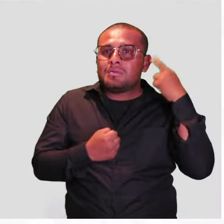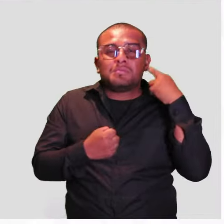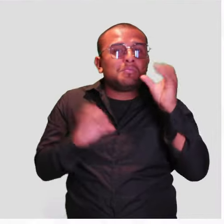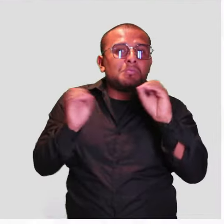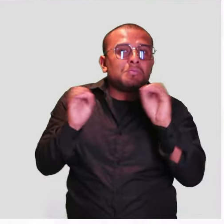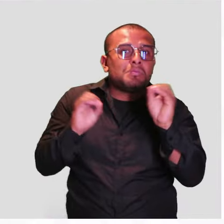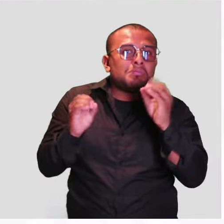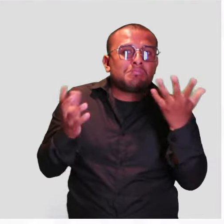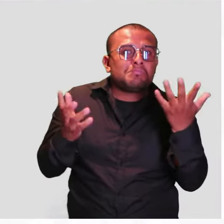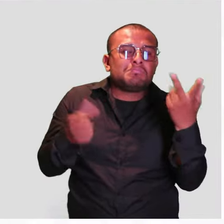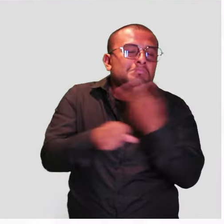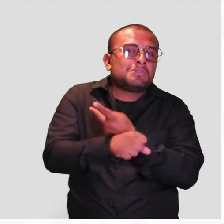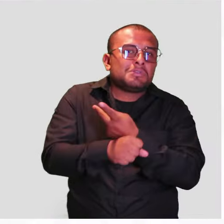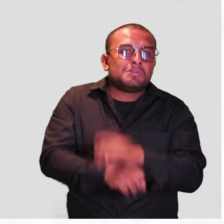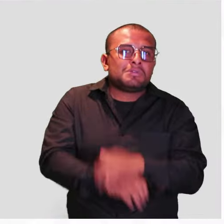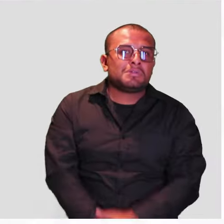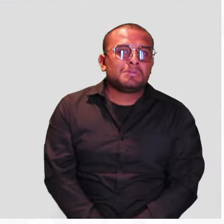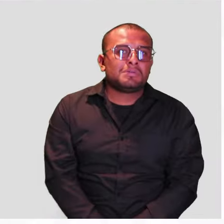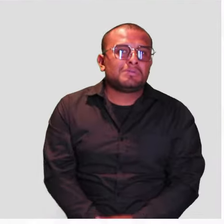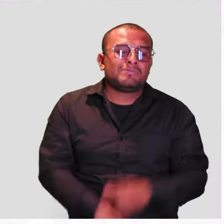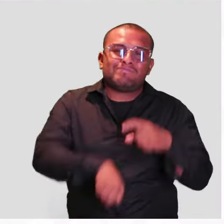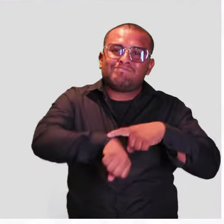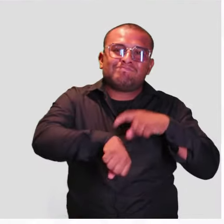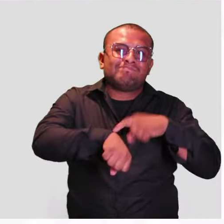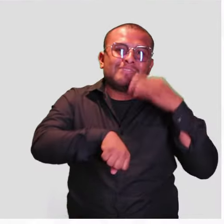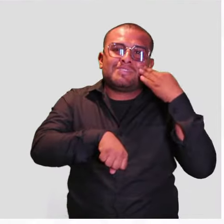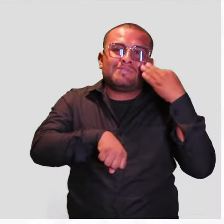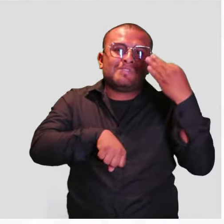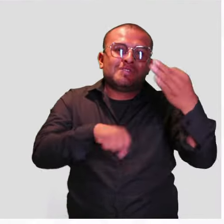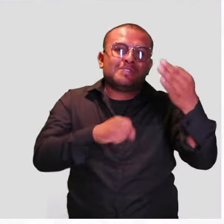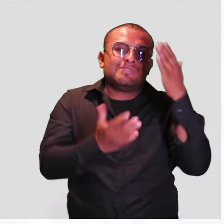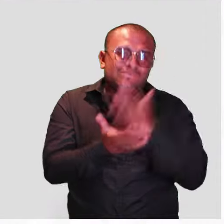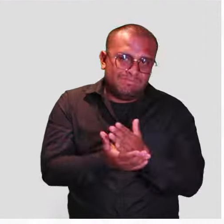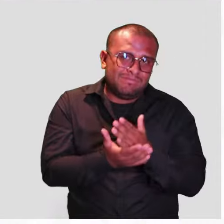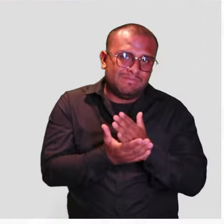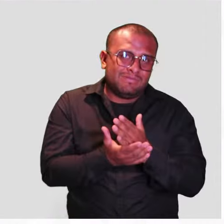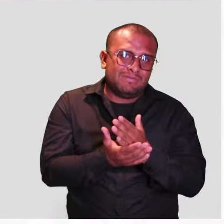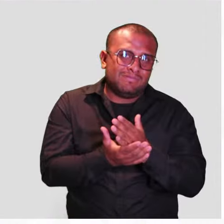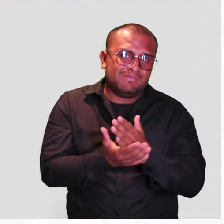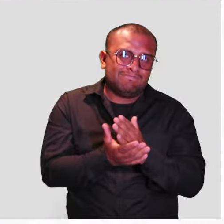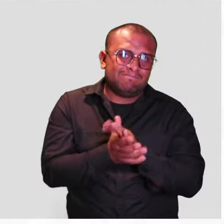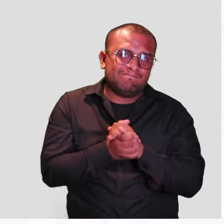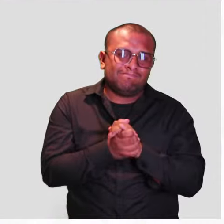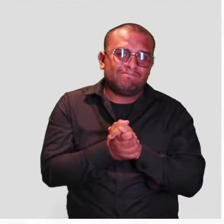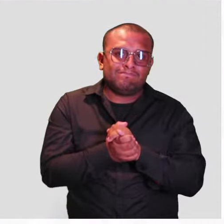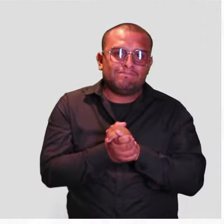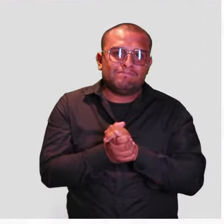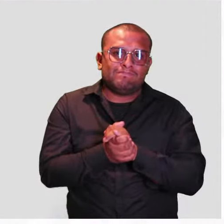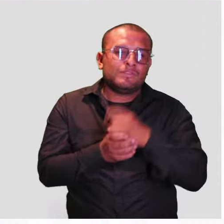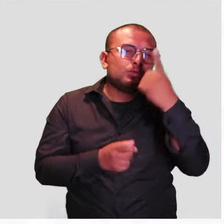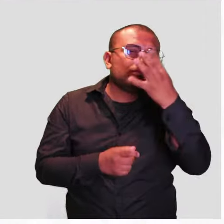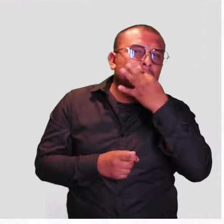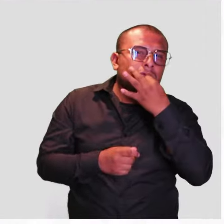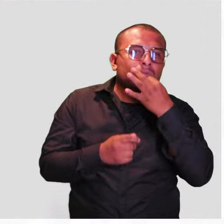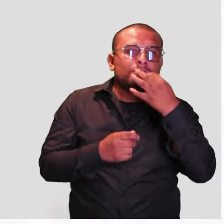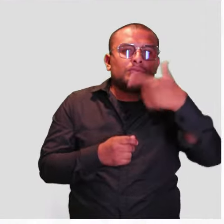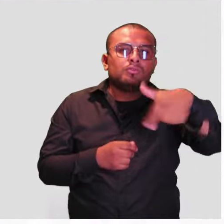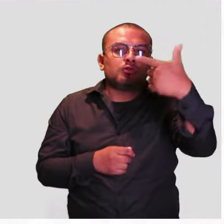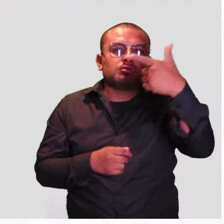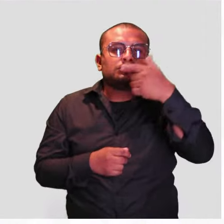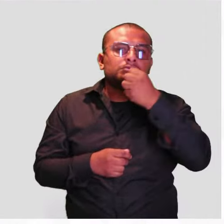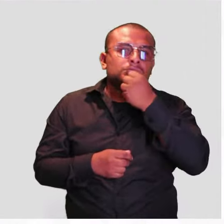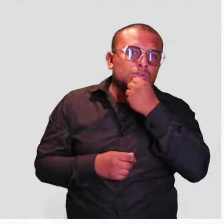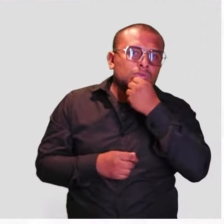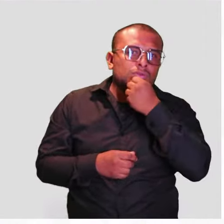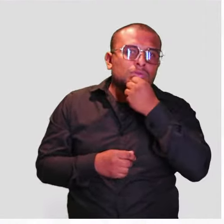Y se ha detenido por lo pronto el cronómetro con 1 minuto y 12 segundos todavía de